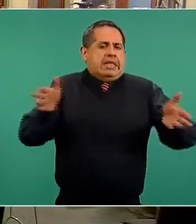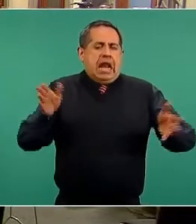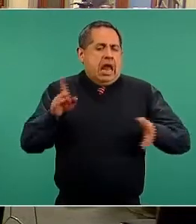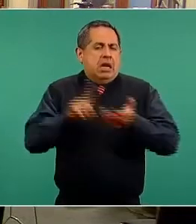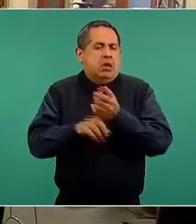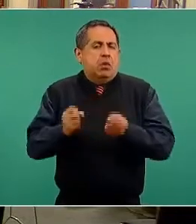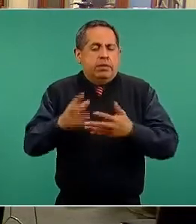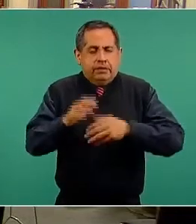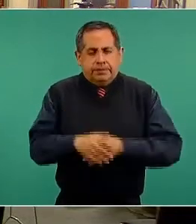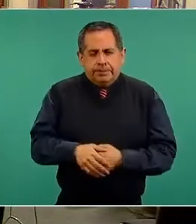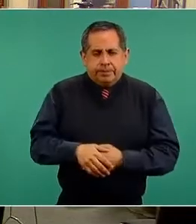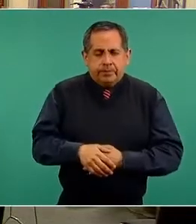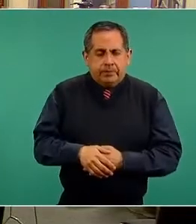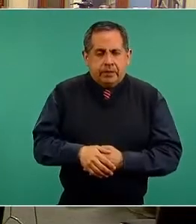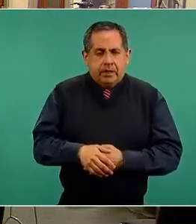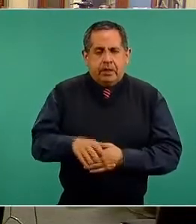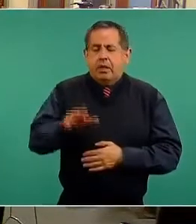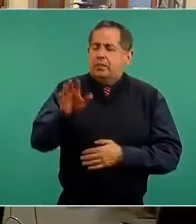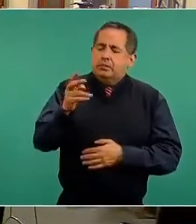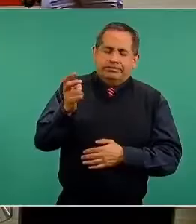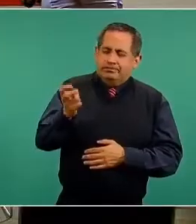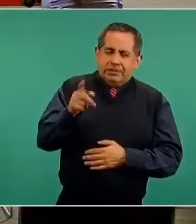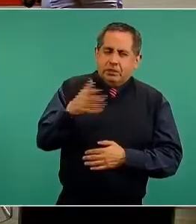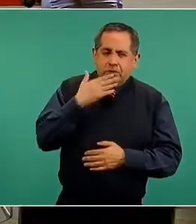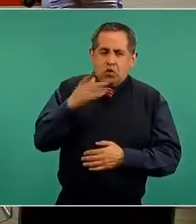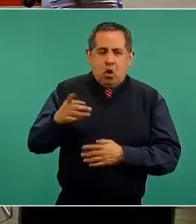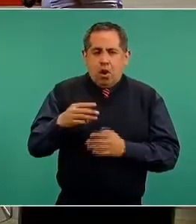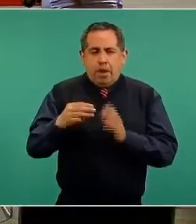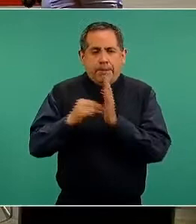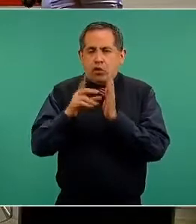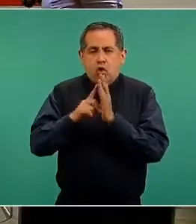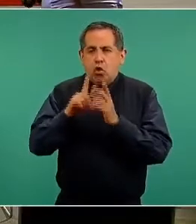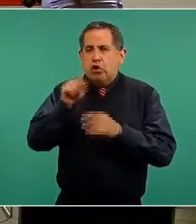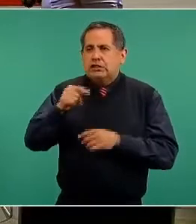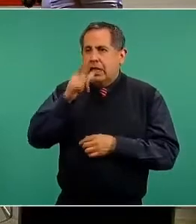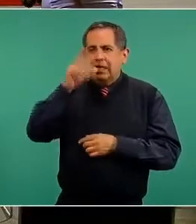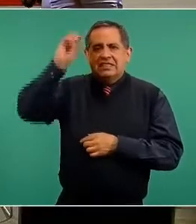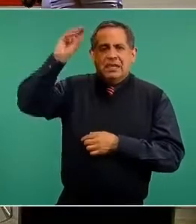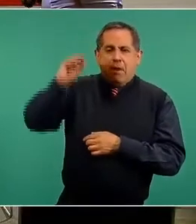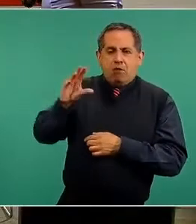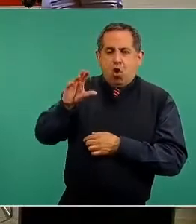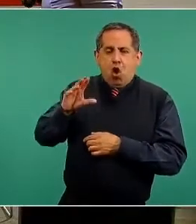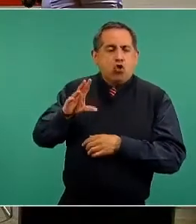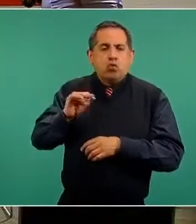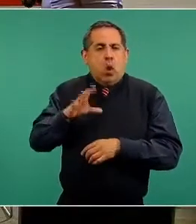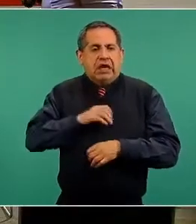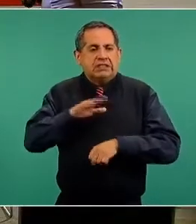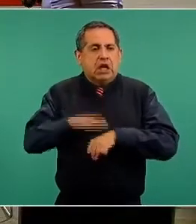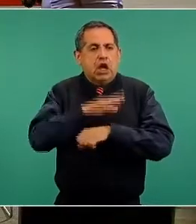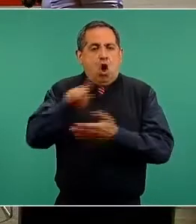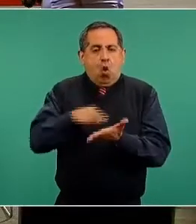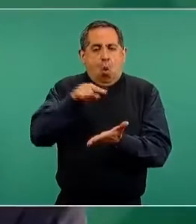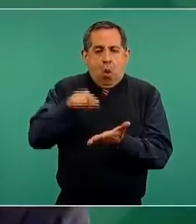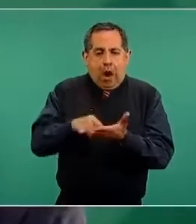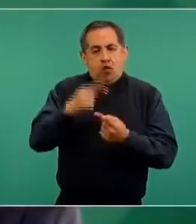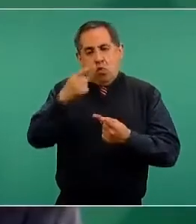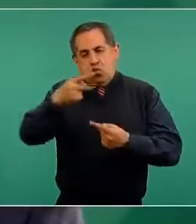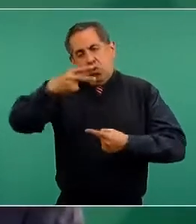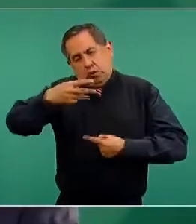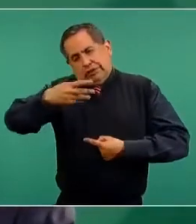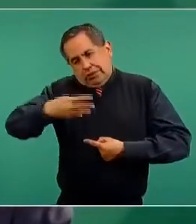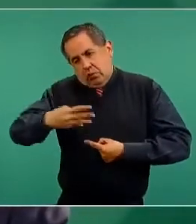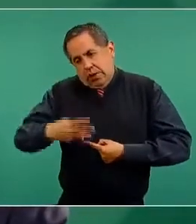Sí, conviene no hacerlo de esa manera porque la metodología del semáforo no está diseñada para ponerlos en orden del